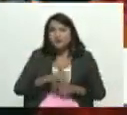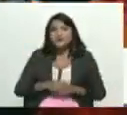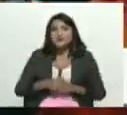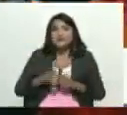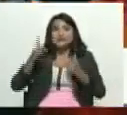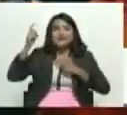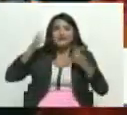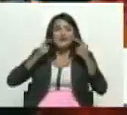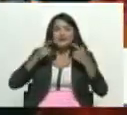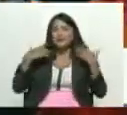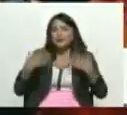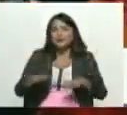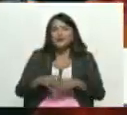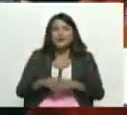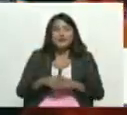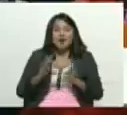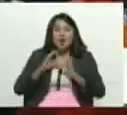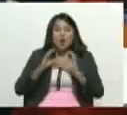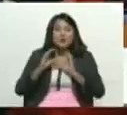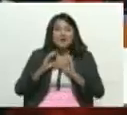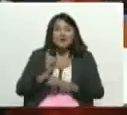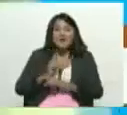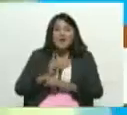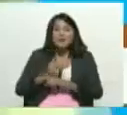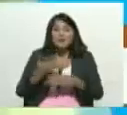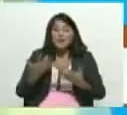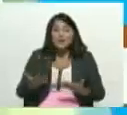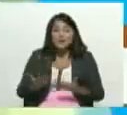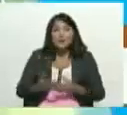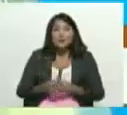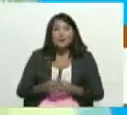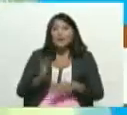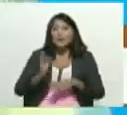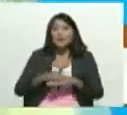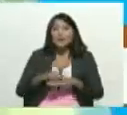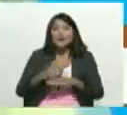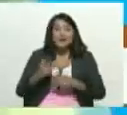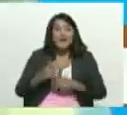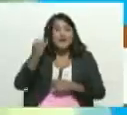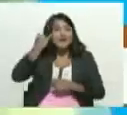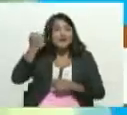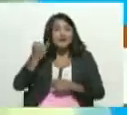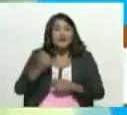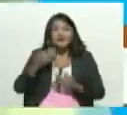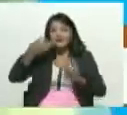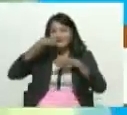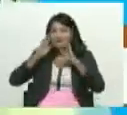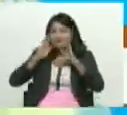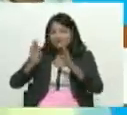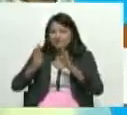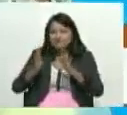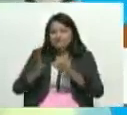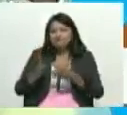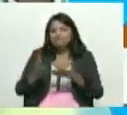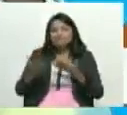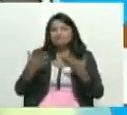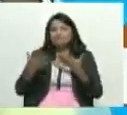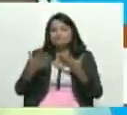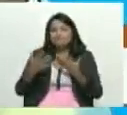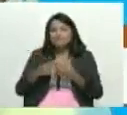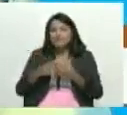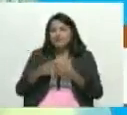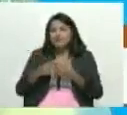adelantado a su tiempo no primero esa capacidad de concentrar El ser el